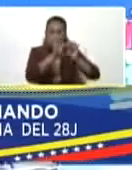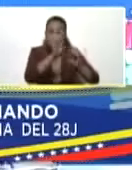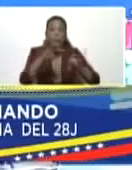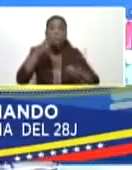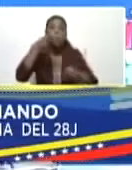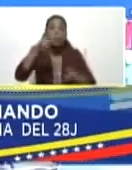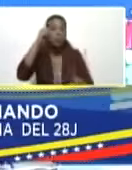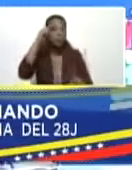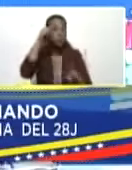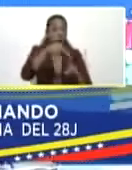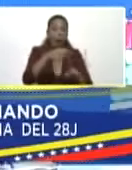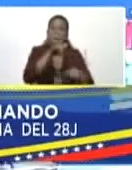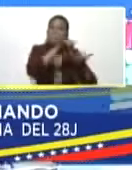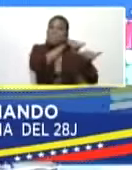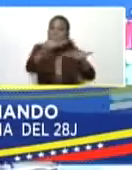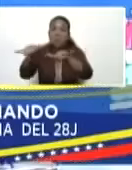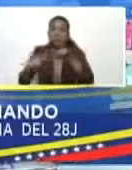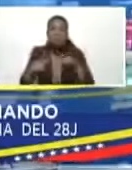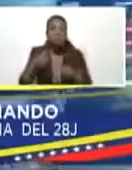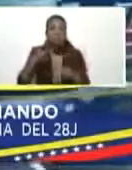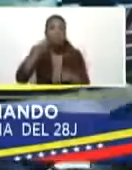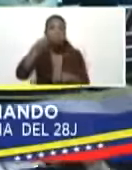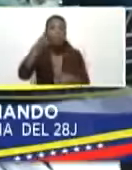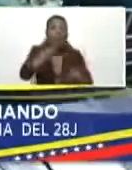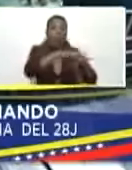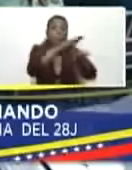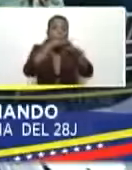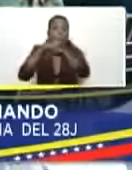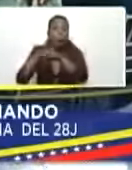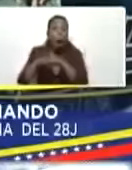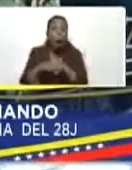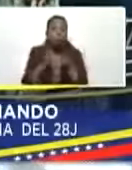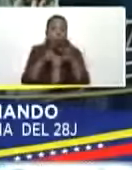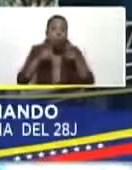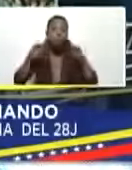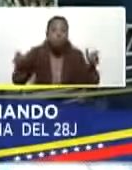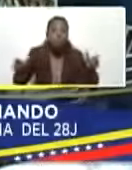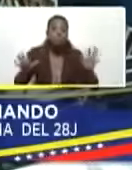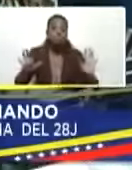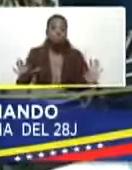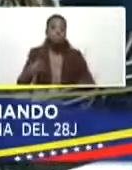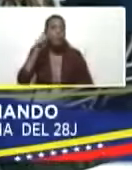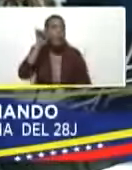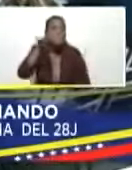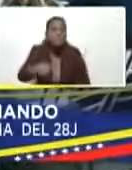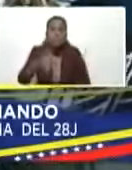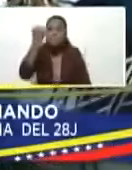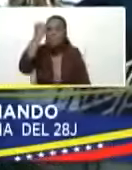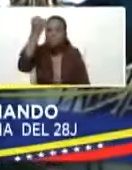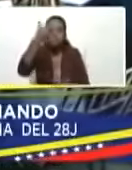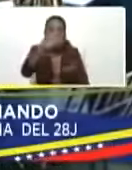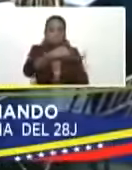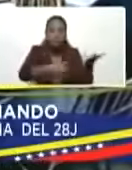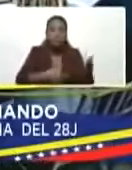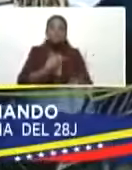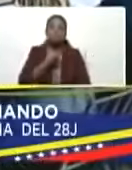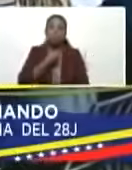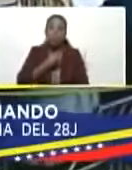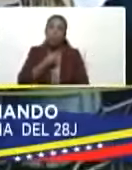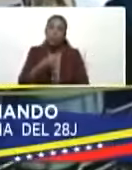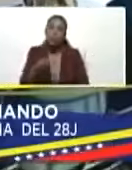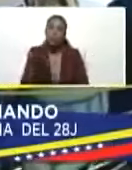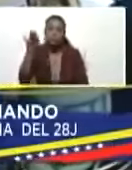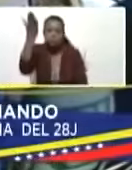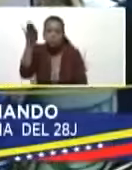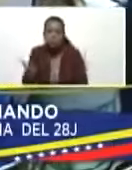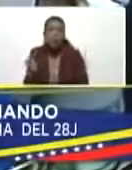político, unitario, convocante y de amplitud. También me gustaría escuchar